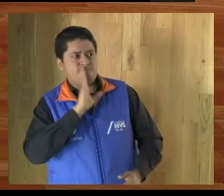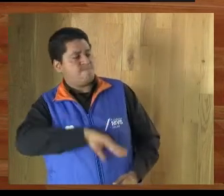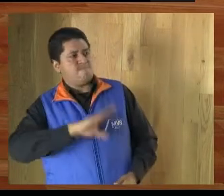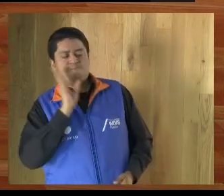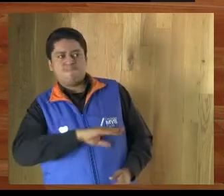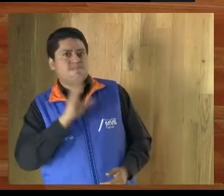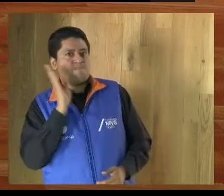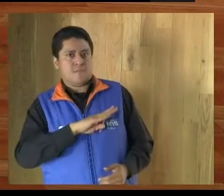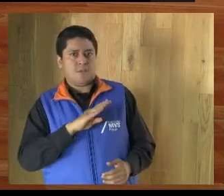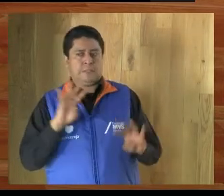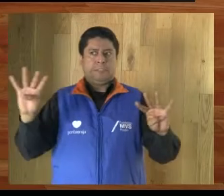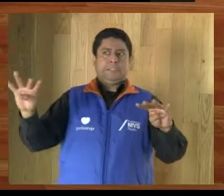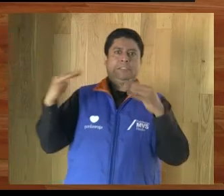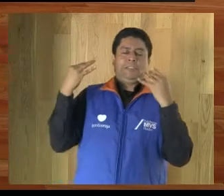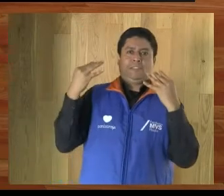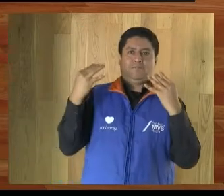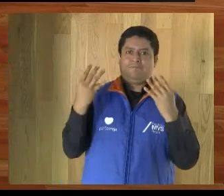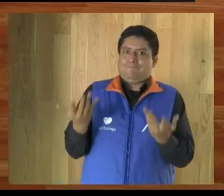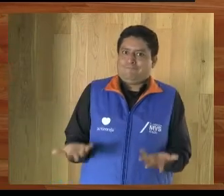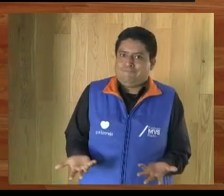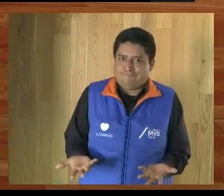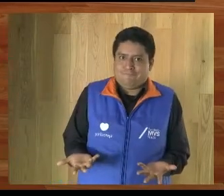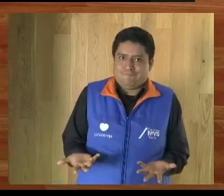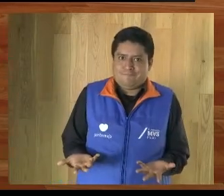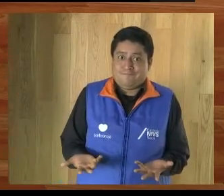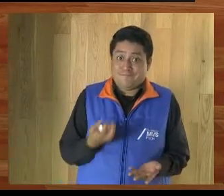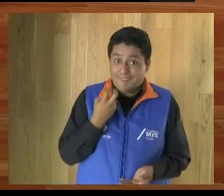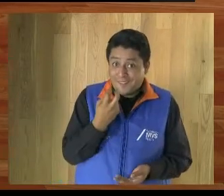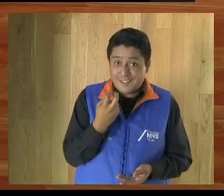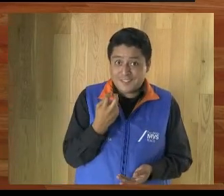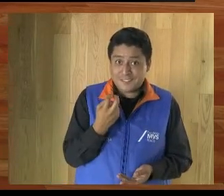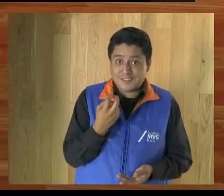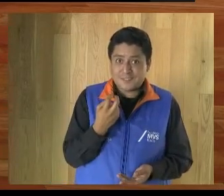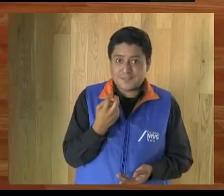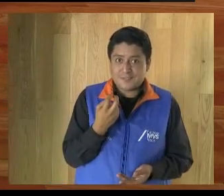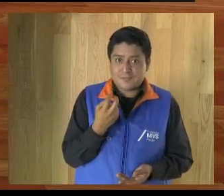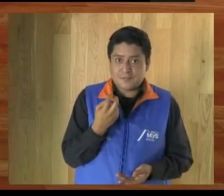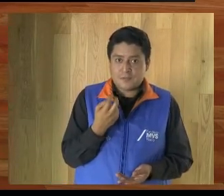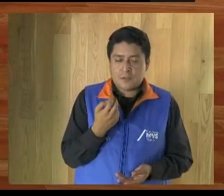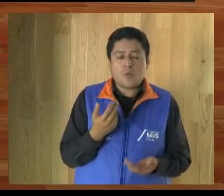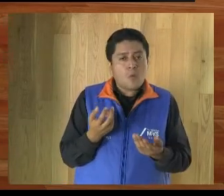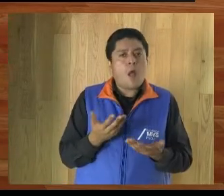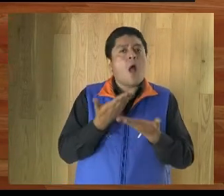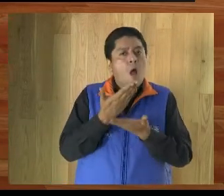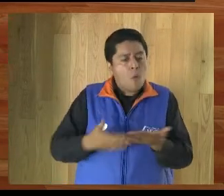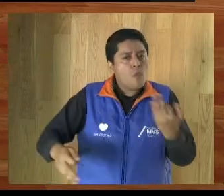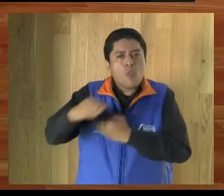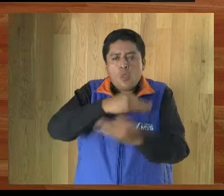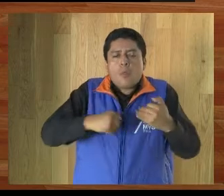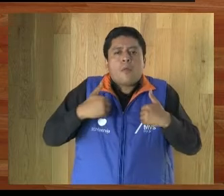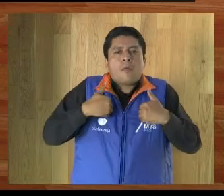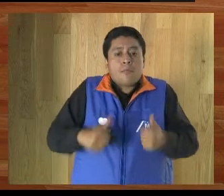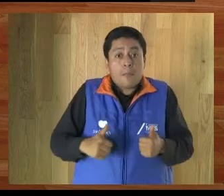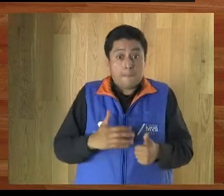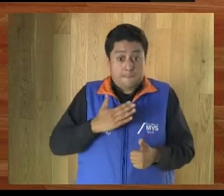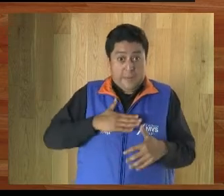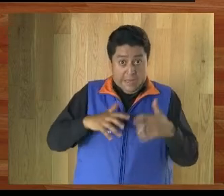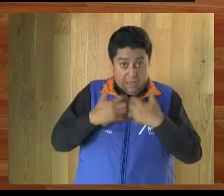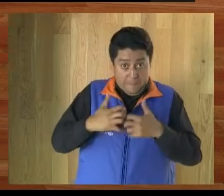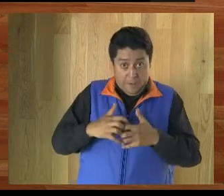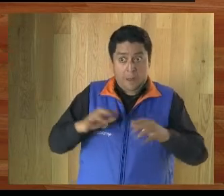poniendo en riesgo su reputación. ¿Por qué? Porque hoy sabemos que la reputación y la confianza lo es casi